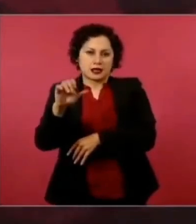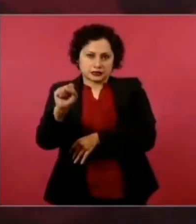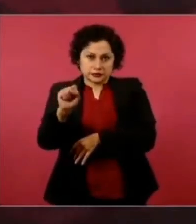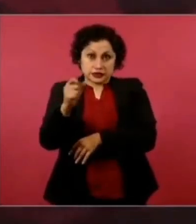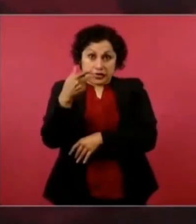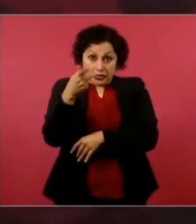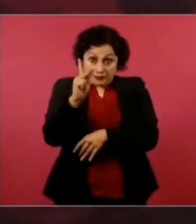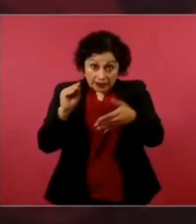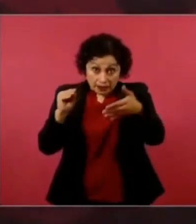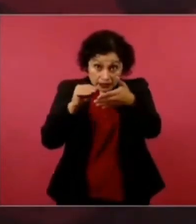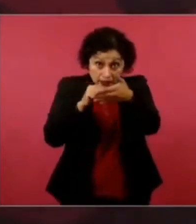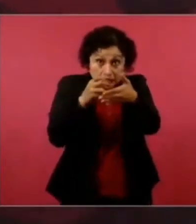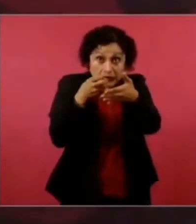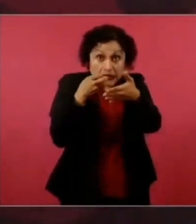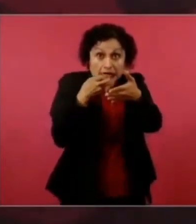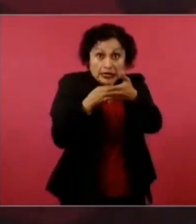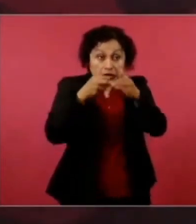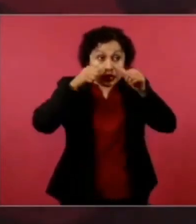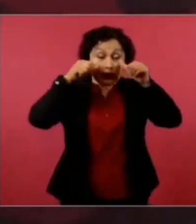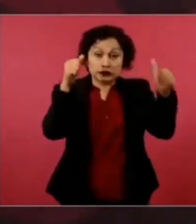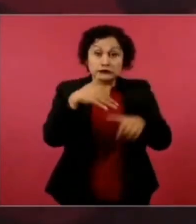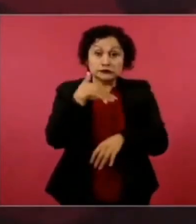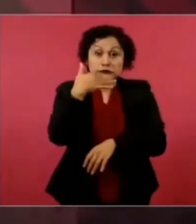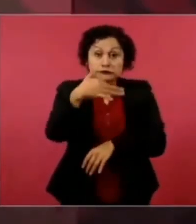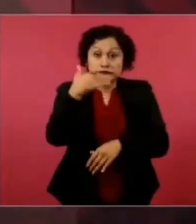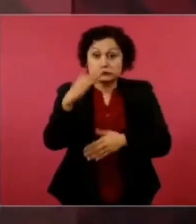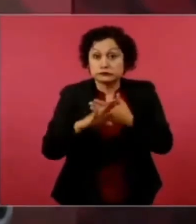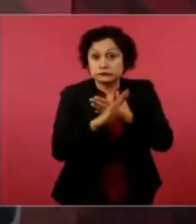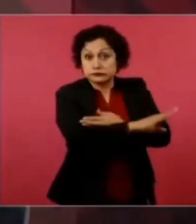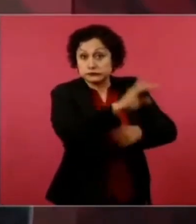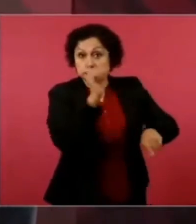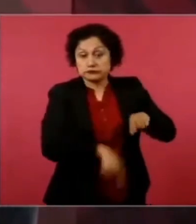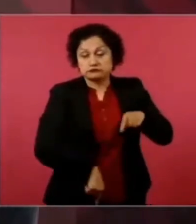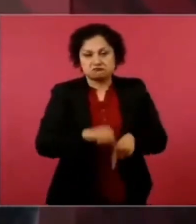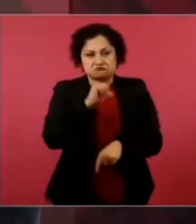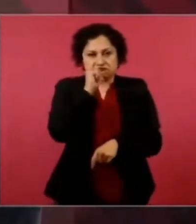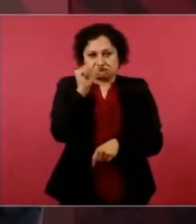Estaba en la agenda la privatización